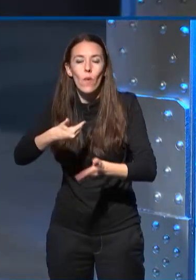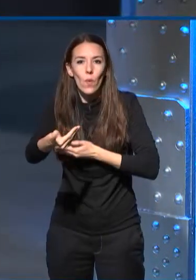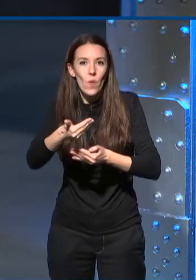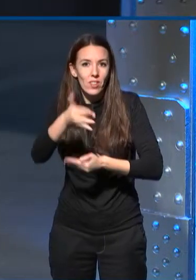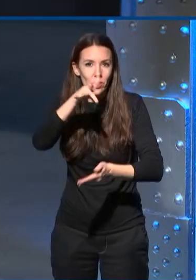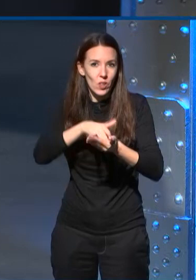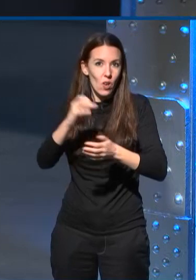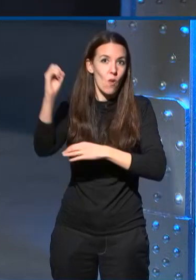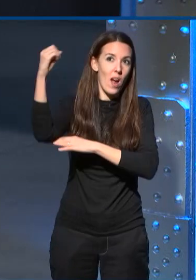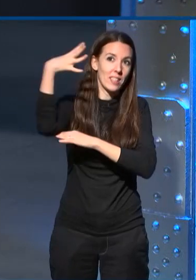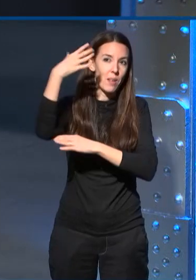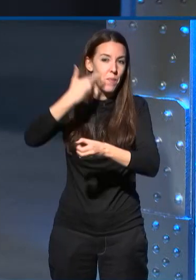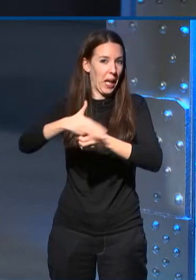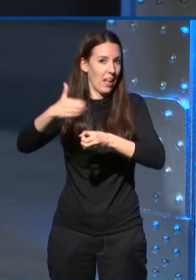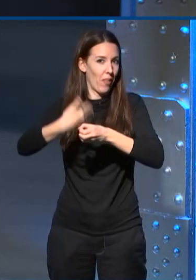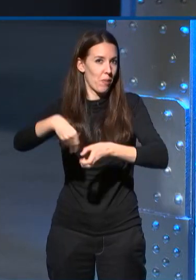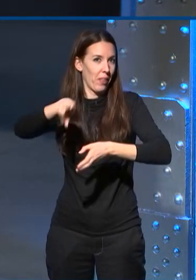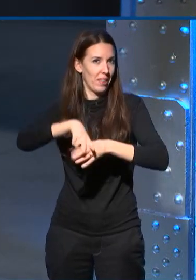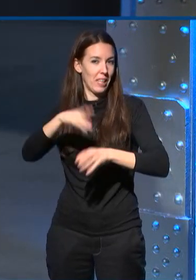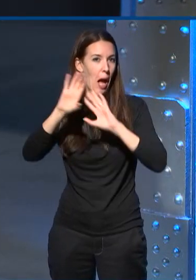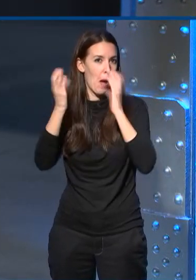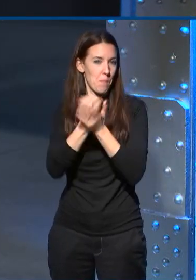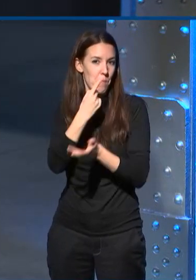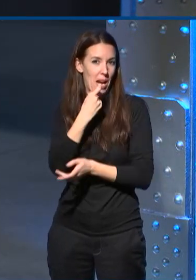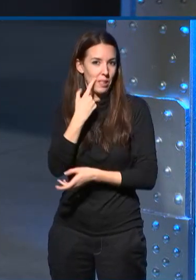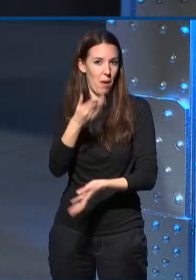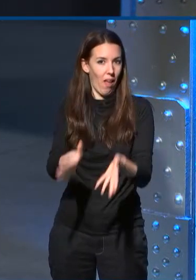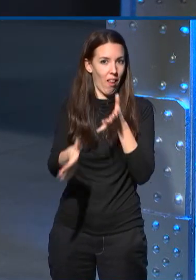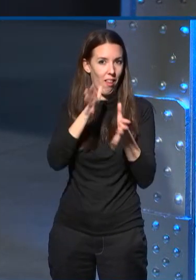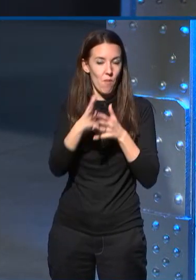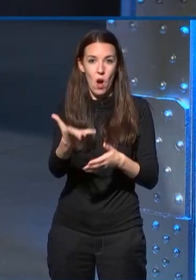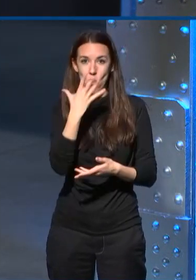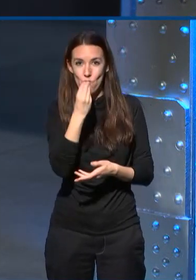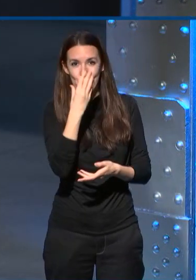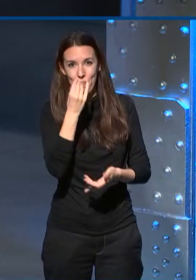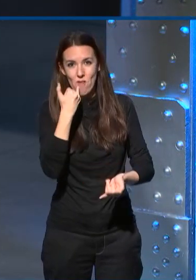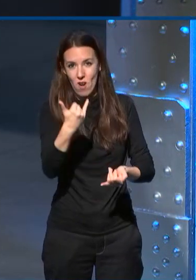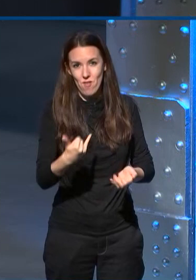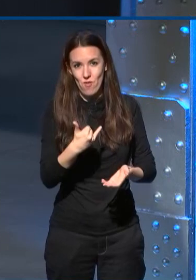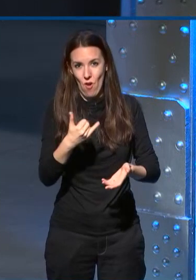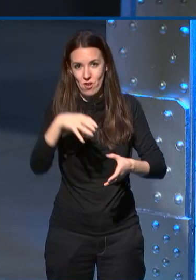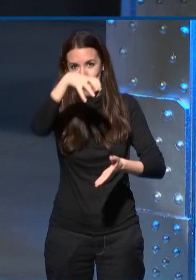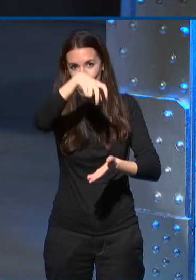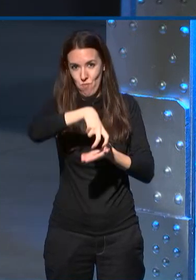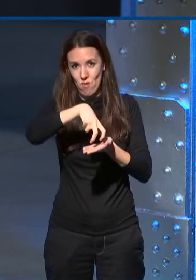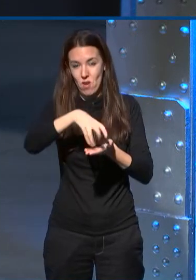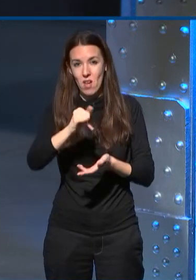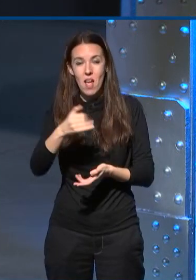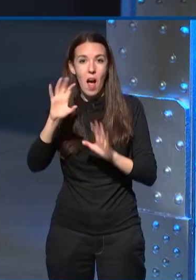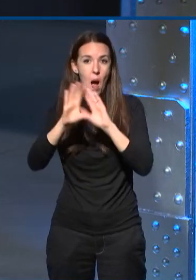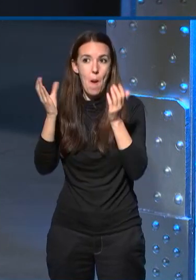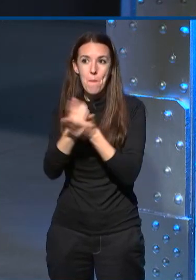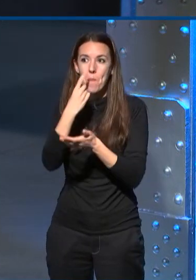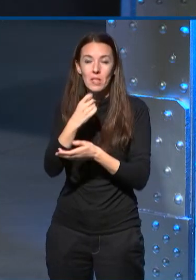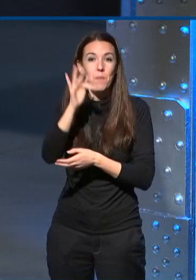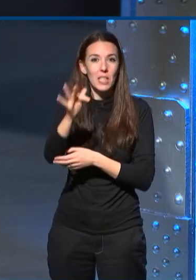la sombrilla y la cervecita ahí en Marte para tomársela, con el perro electrónico, o sea, es que tenemos Marte ya aquí, las